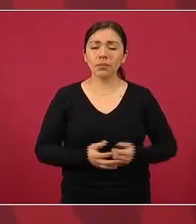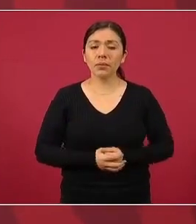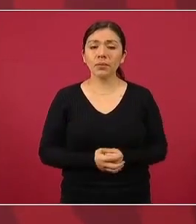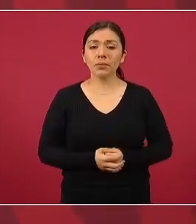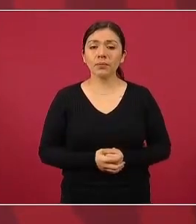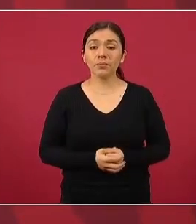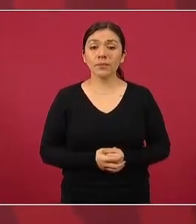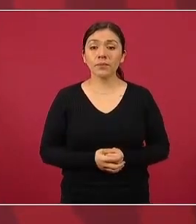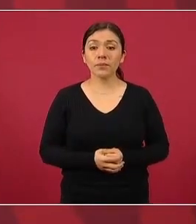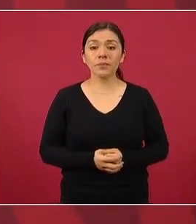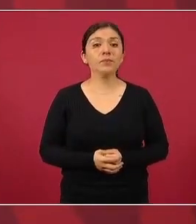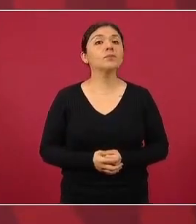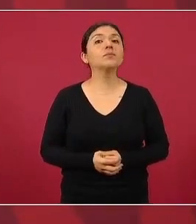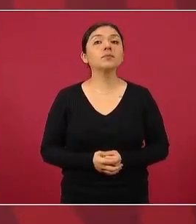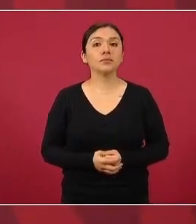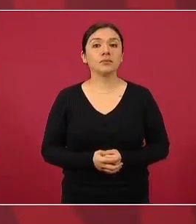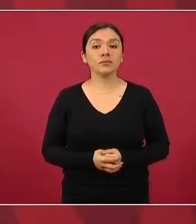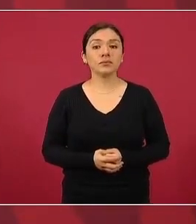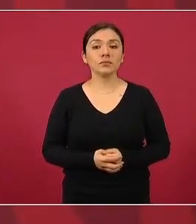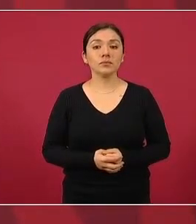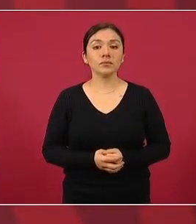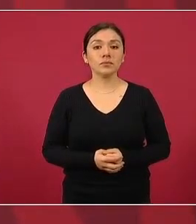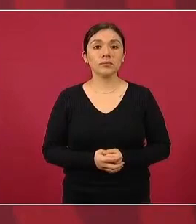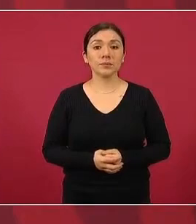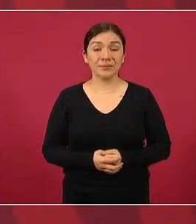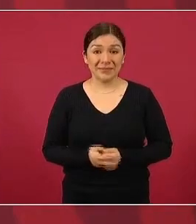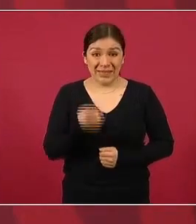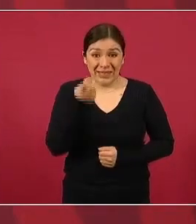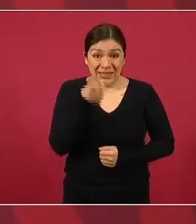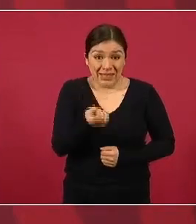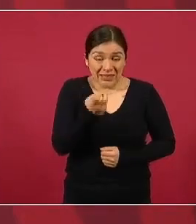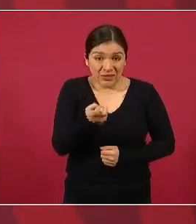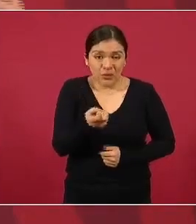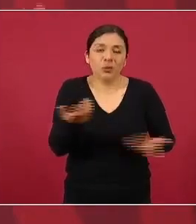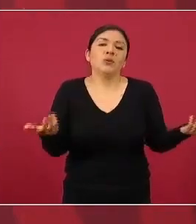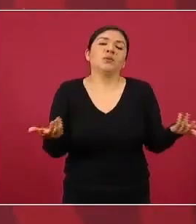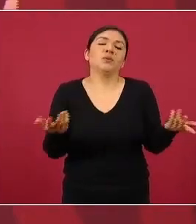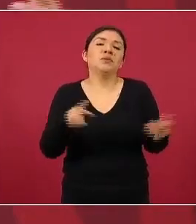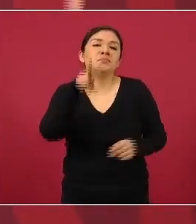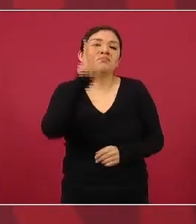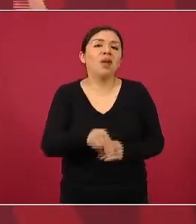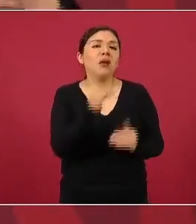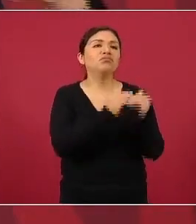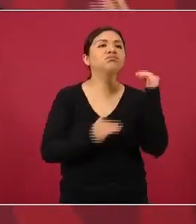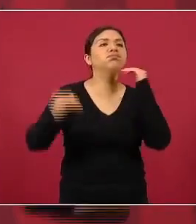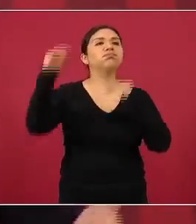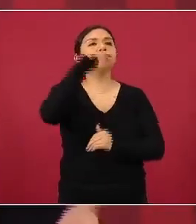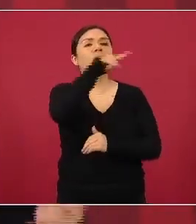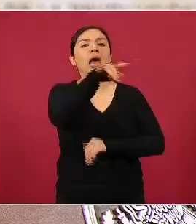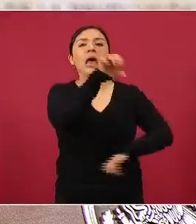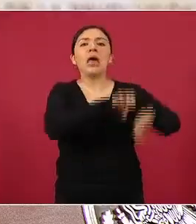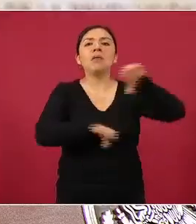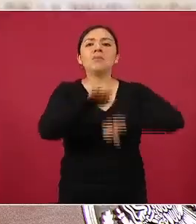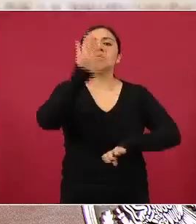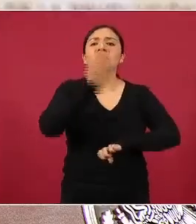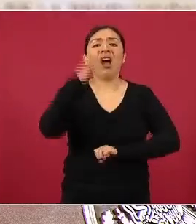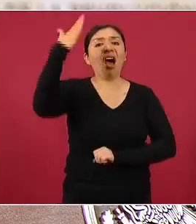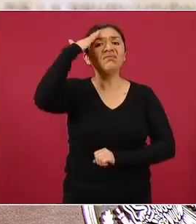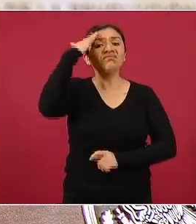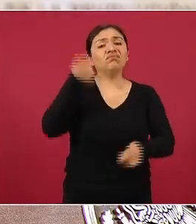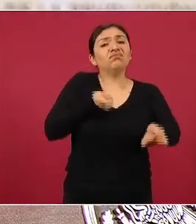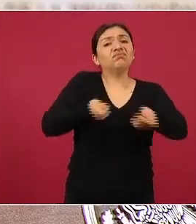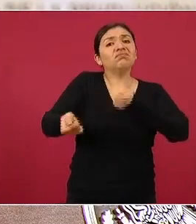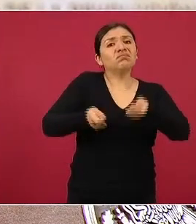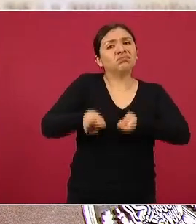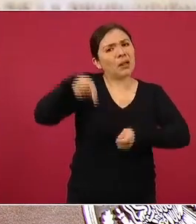Y desde luego, pues esto significó que Iberdrola se convirtiera en una especie de monopolio